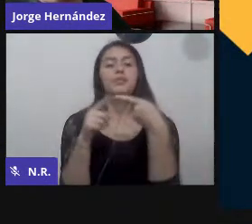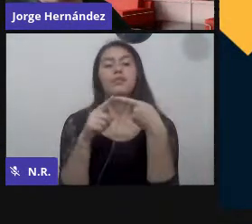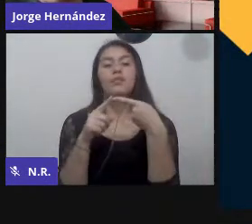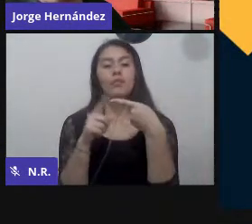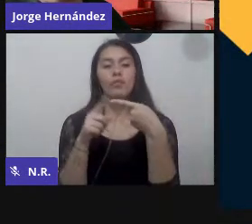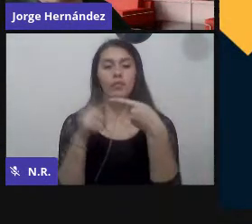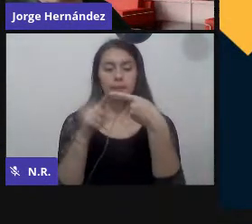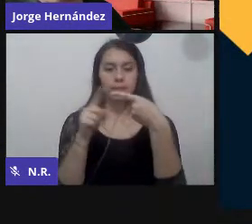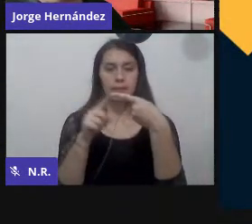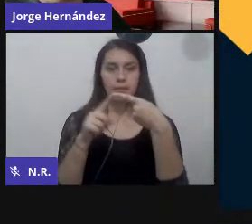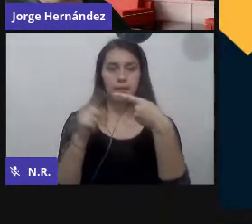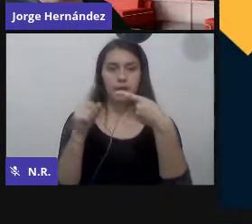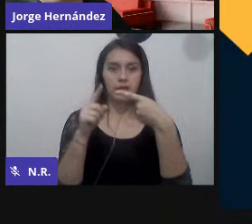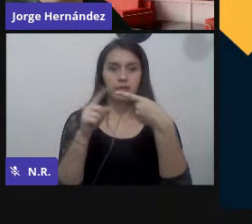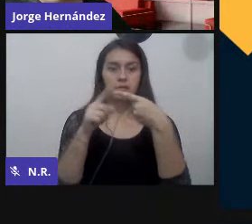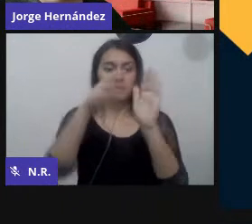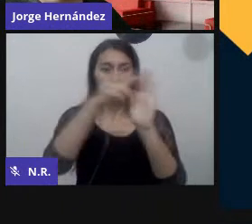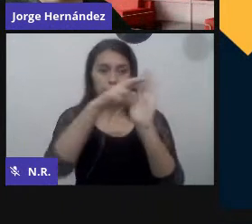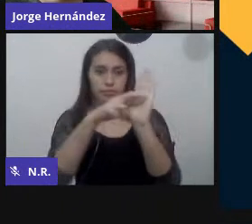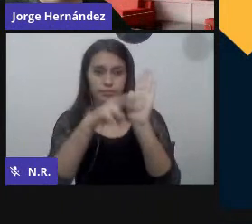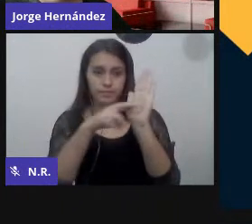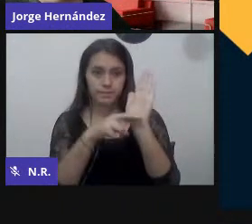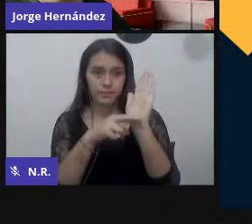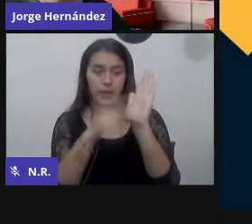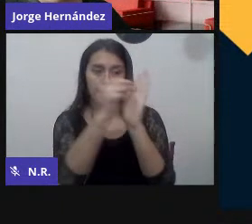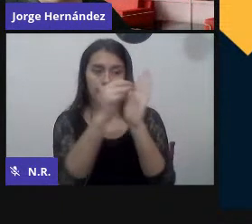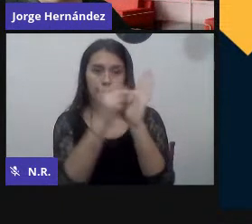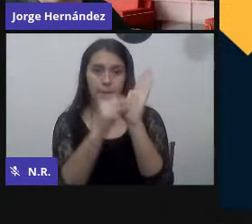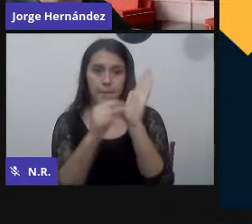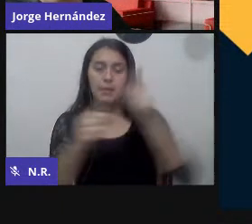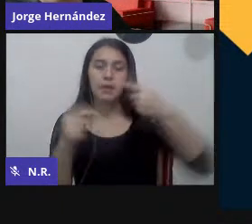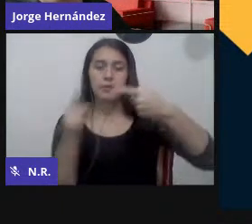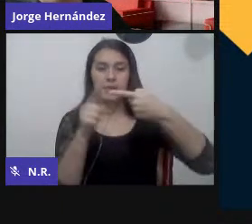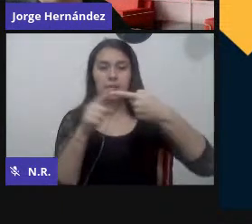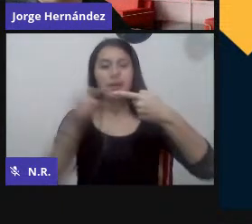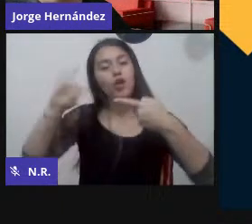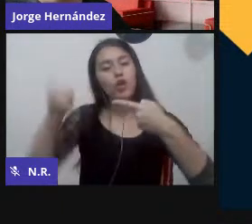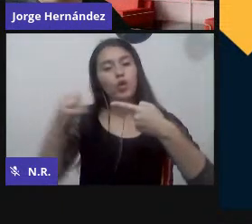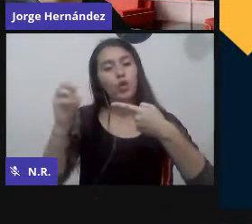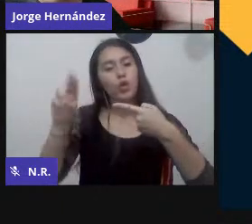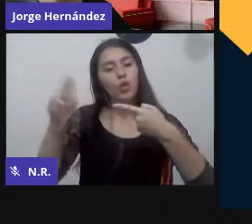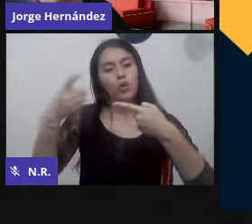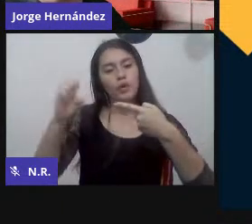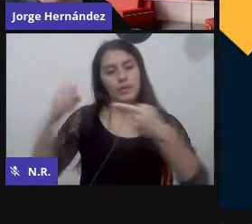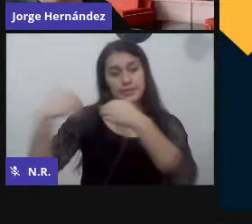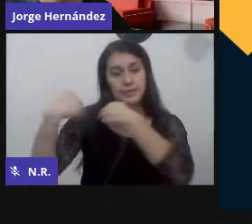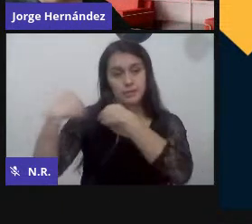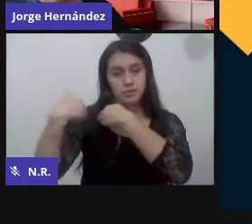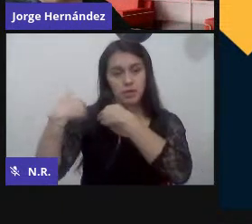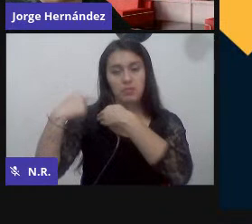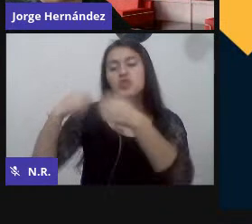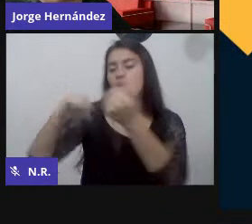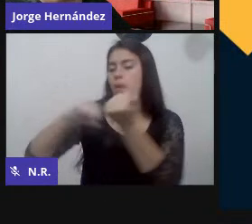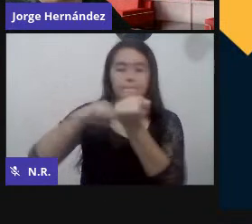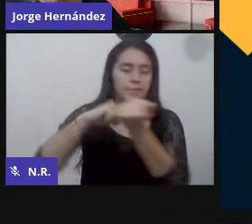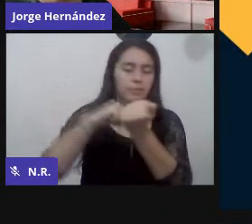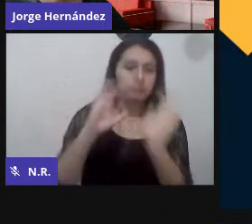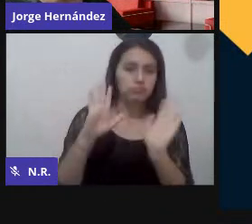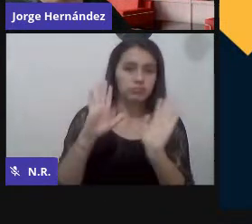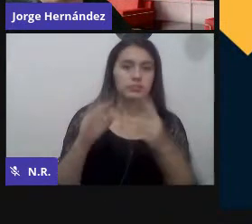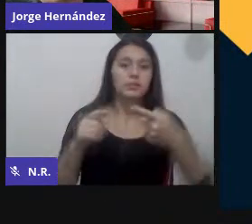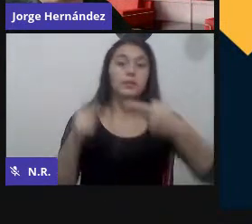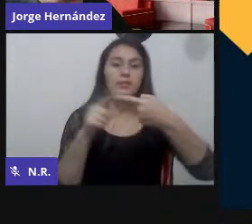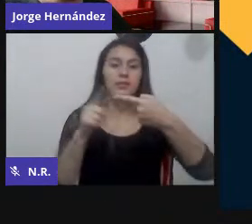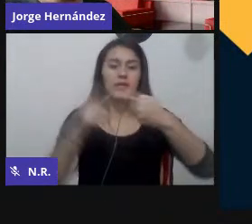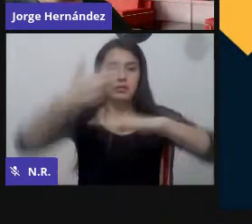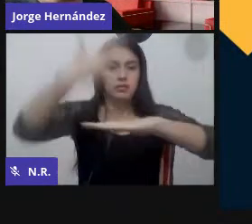El índice, y esta la primera parte la va a dar Jorge, y por supuesto yo voy a estar apoyando lo que necesite, los streaming